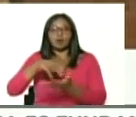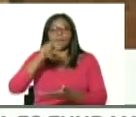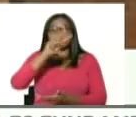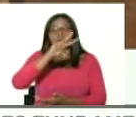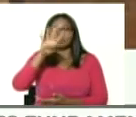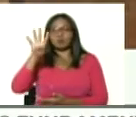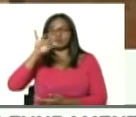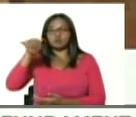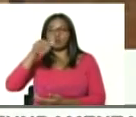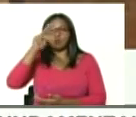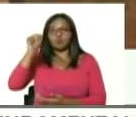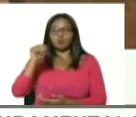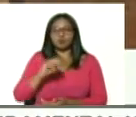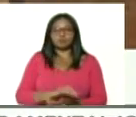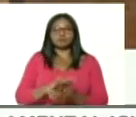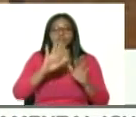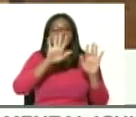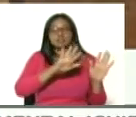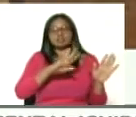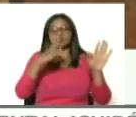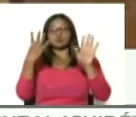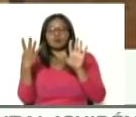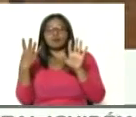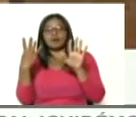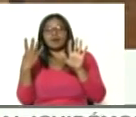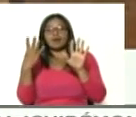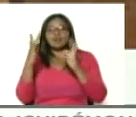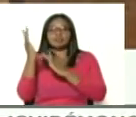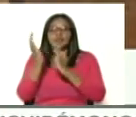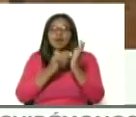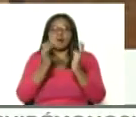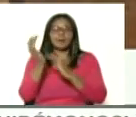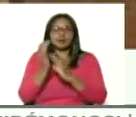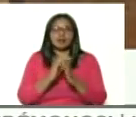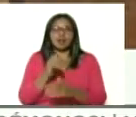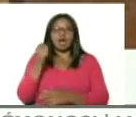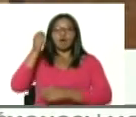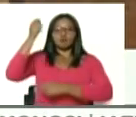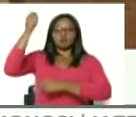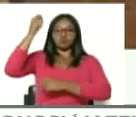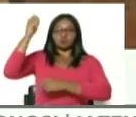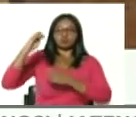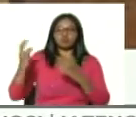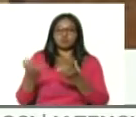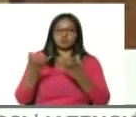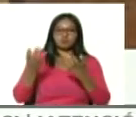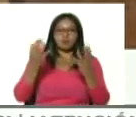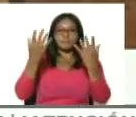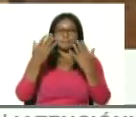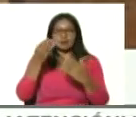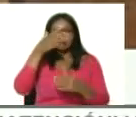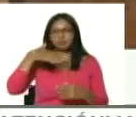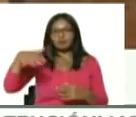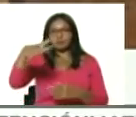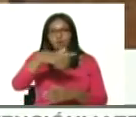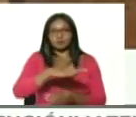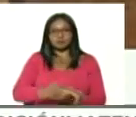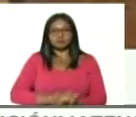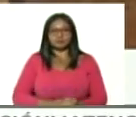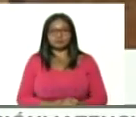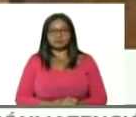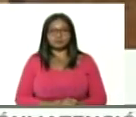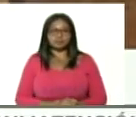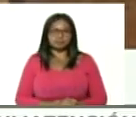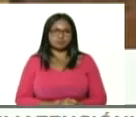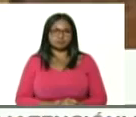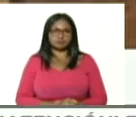junio. 19 de abril al 24 de junio, la gran antorcha en manos del pueblo. 19 de abril. Y